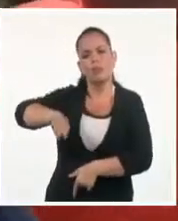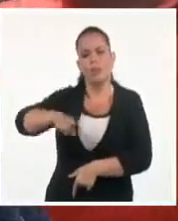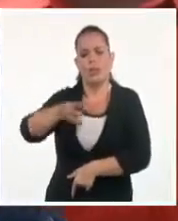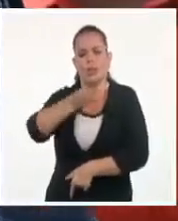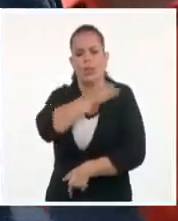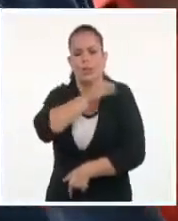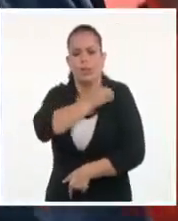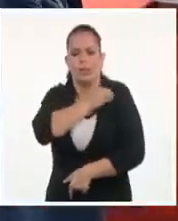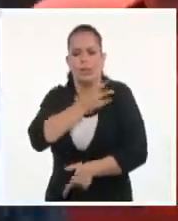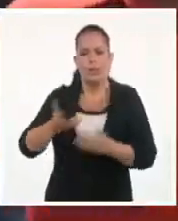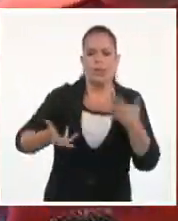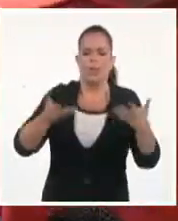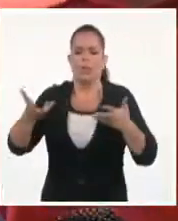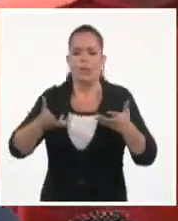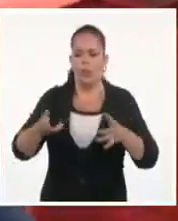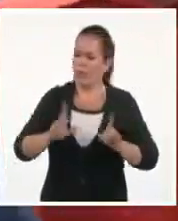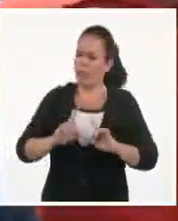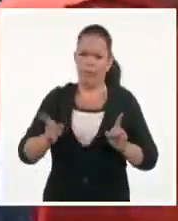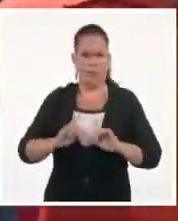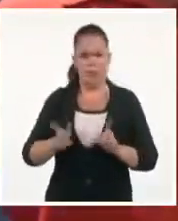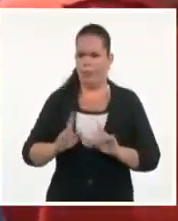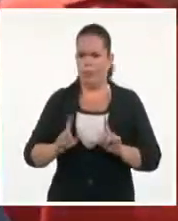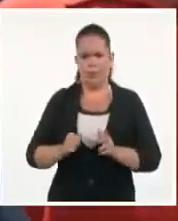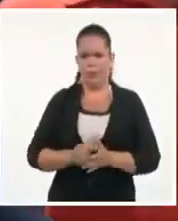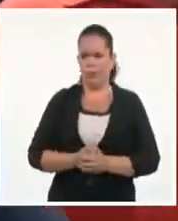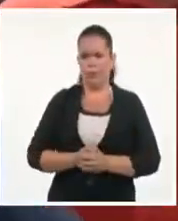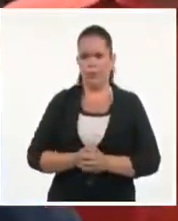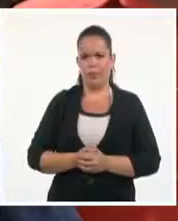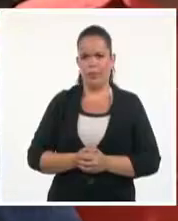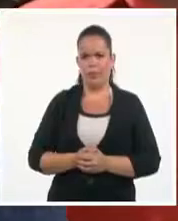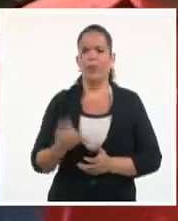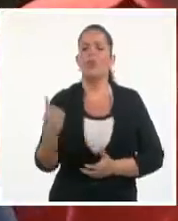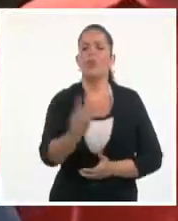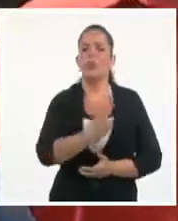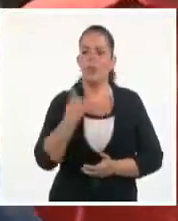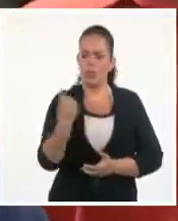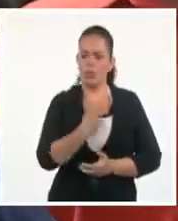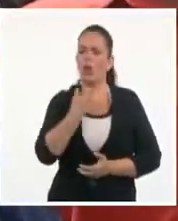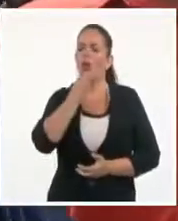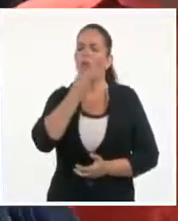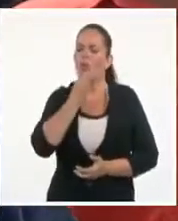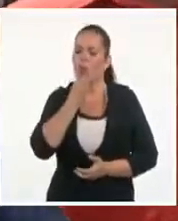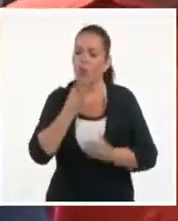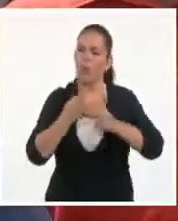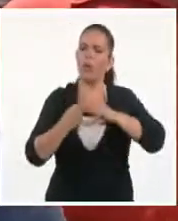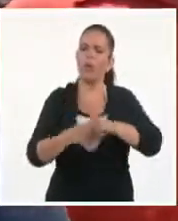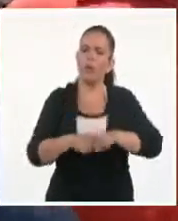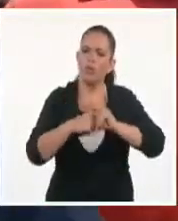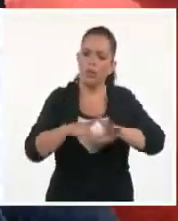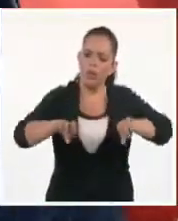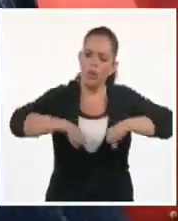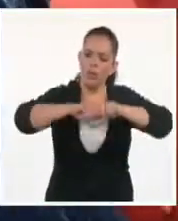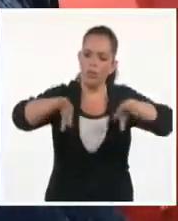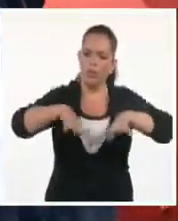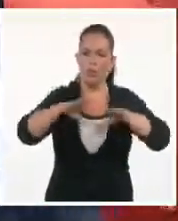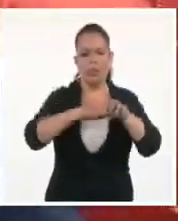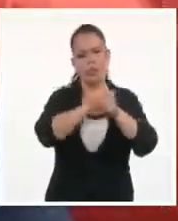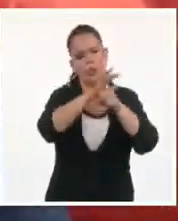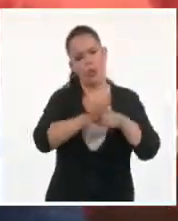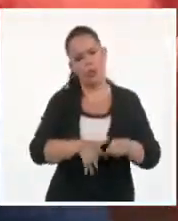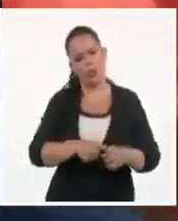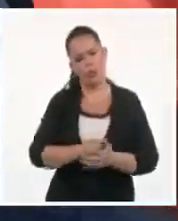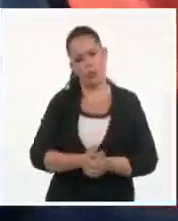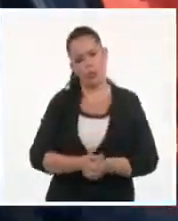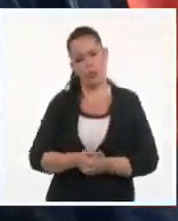problema que tenemos ahora, incluyendo los otros, nosotros podemos enfrentar la pandemia. Aquí tenemos las vacunas que van a ir avanzando, o sea que hay